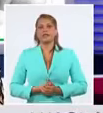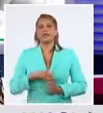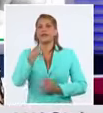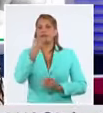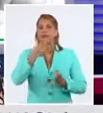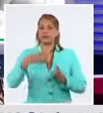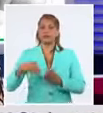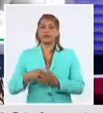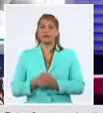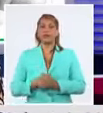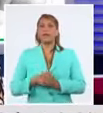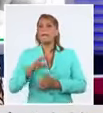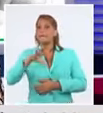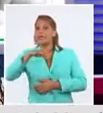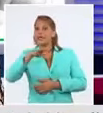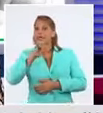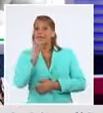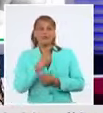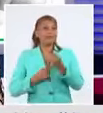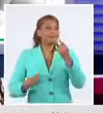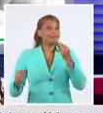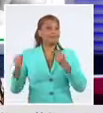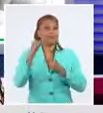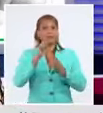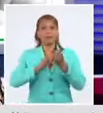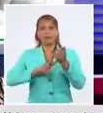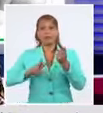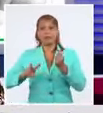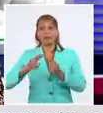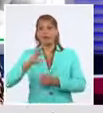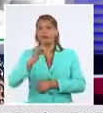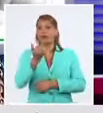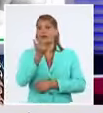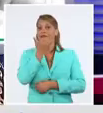Pinar del Río el epicentro de la enfermedad en estos momentos.